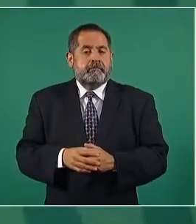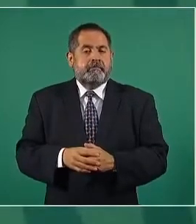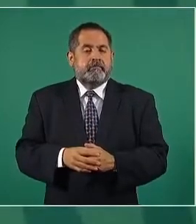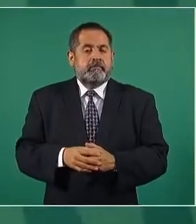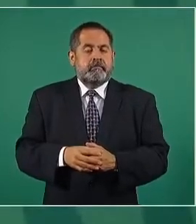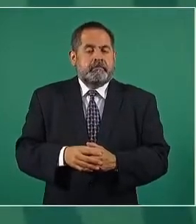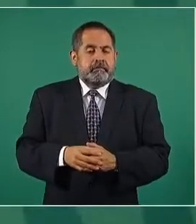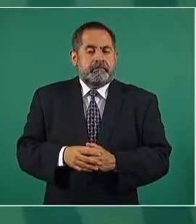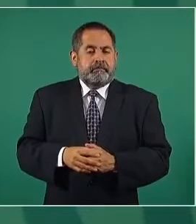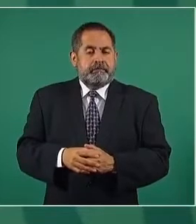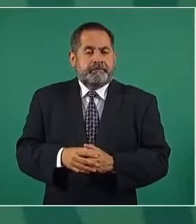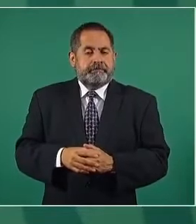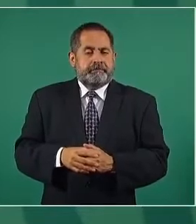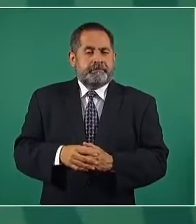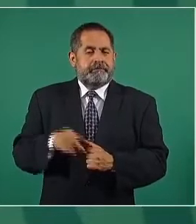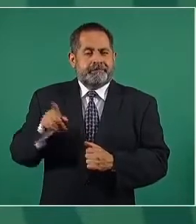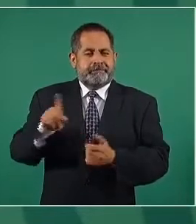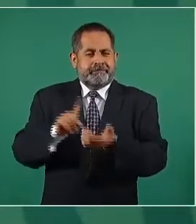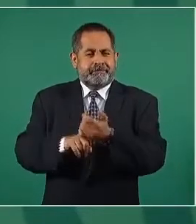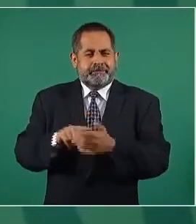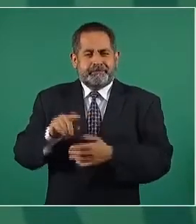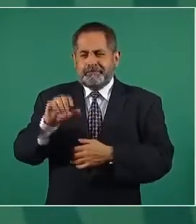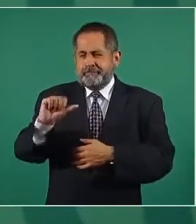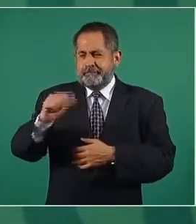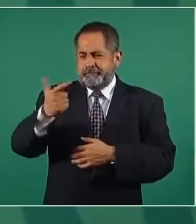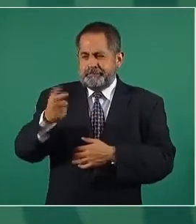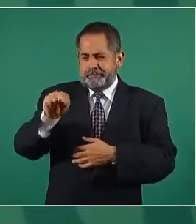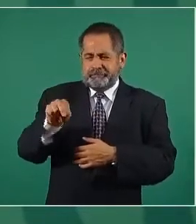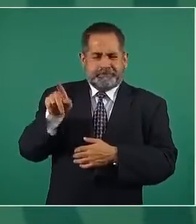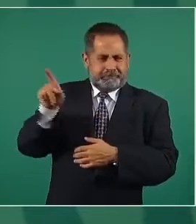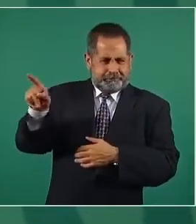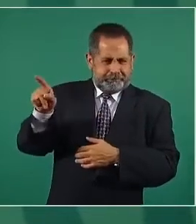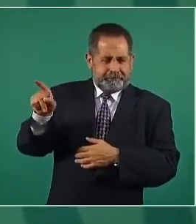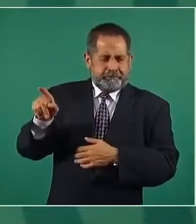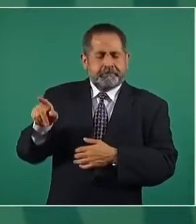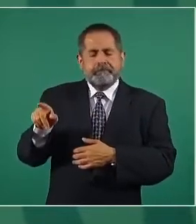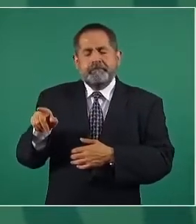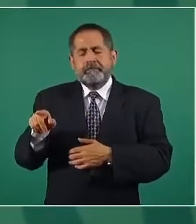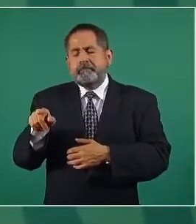en el archivo de la Nación, incluso